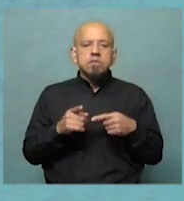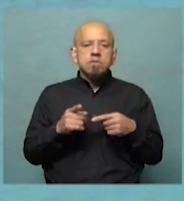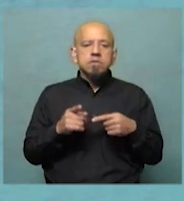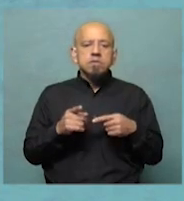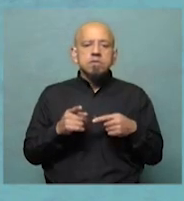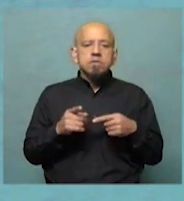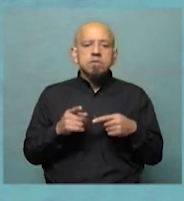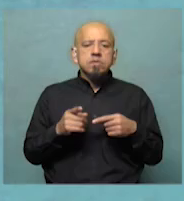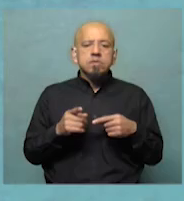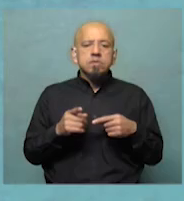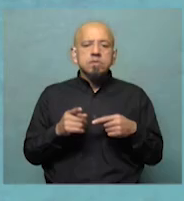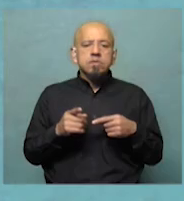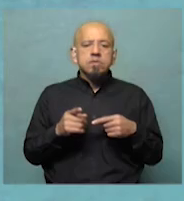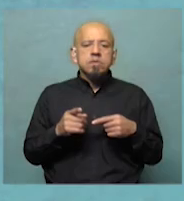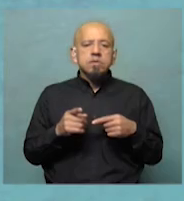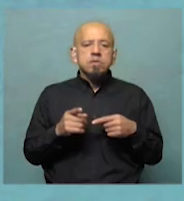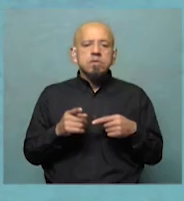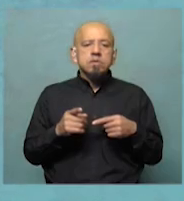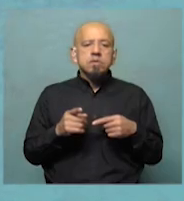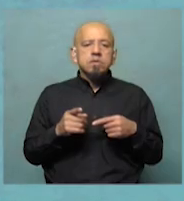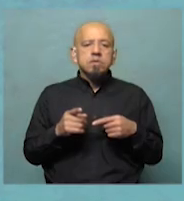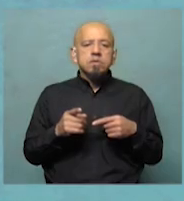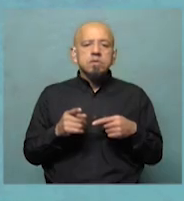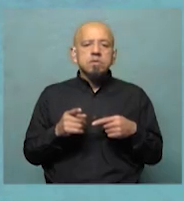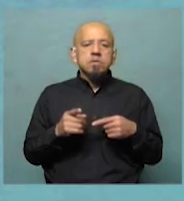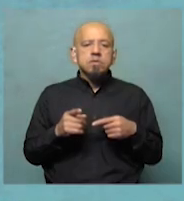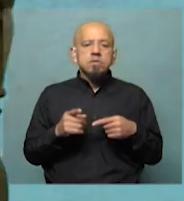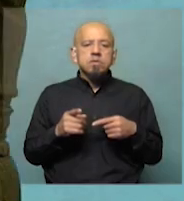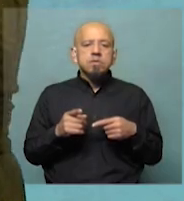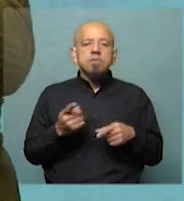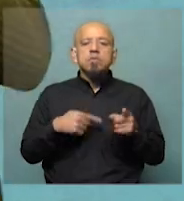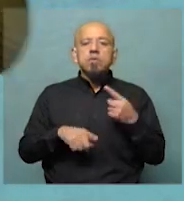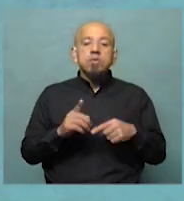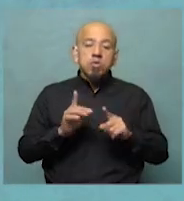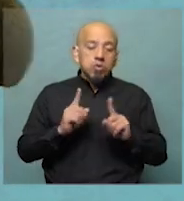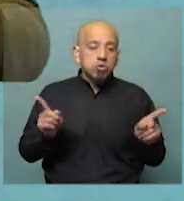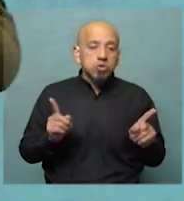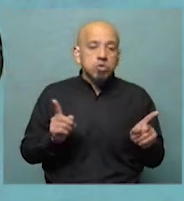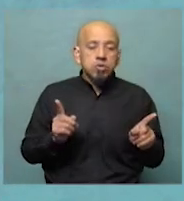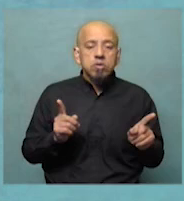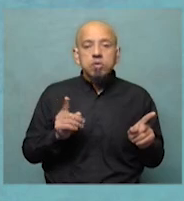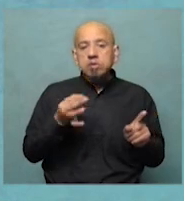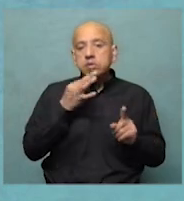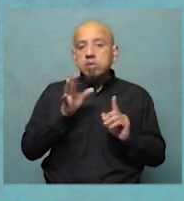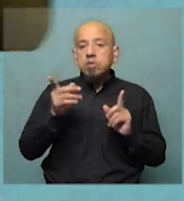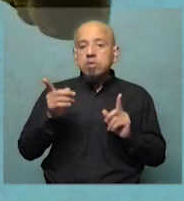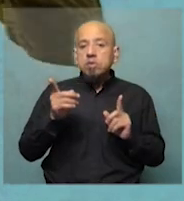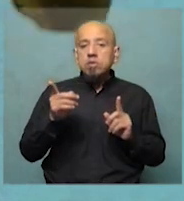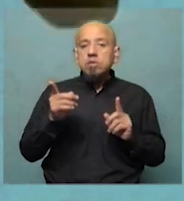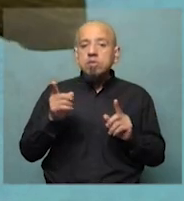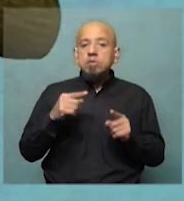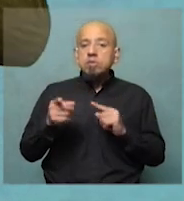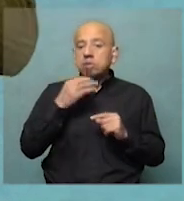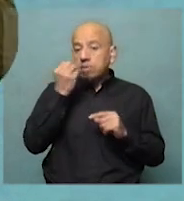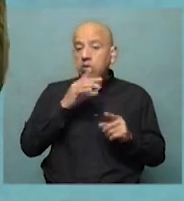No, sí. ¿Mira polémica? Yo no estoy haciendo un juicio de valor. No, para nada. No te estoy diciendo, es